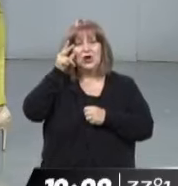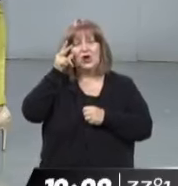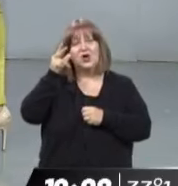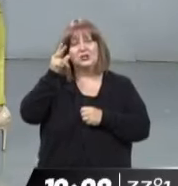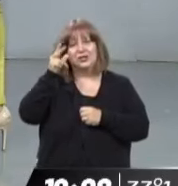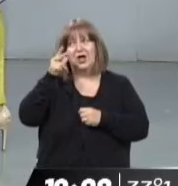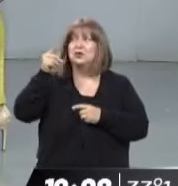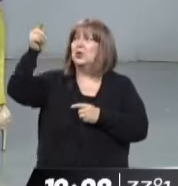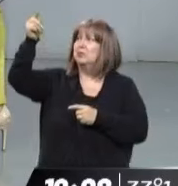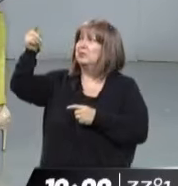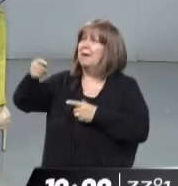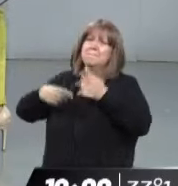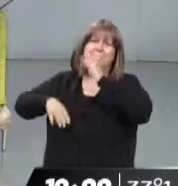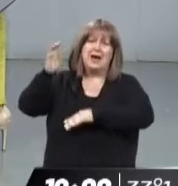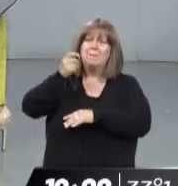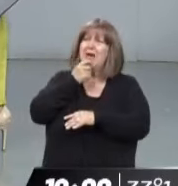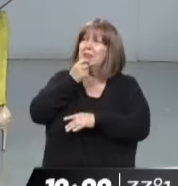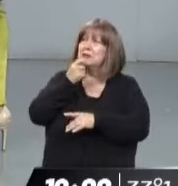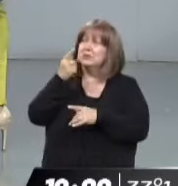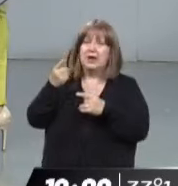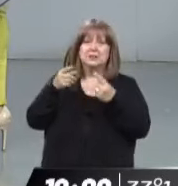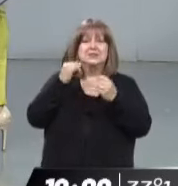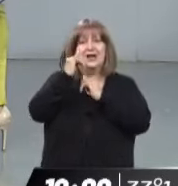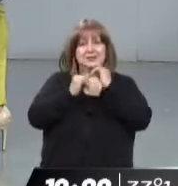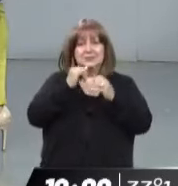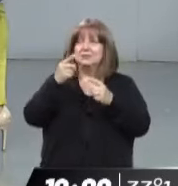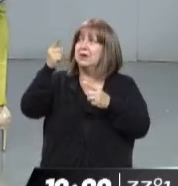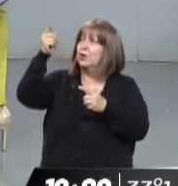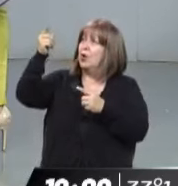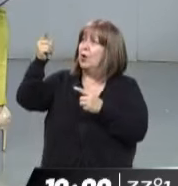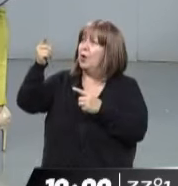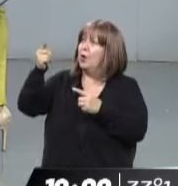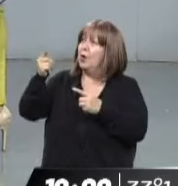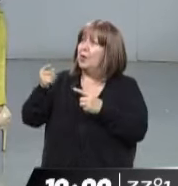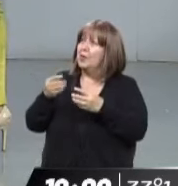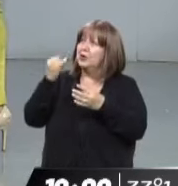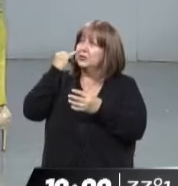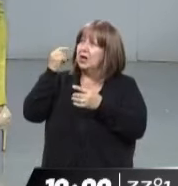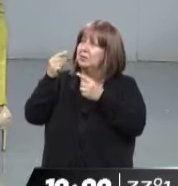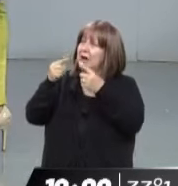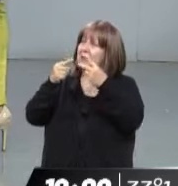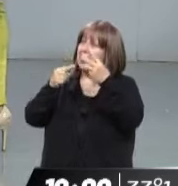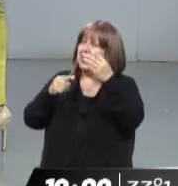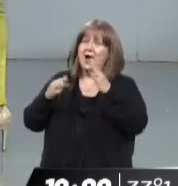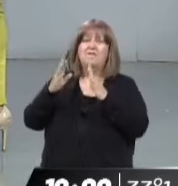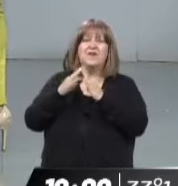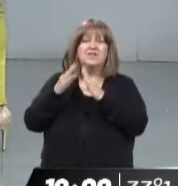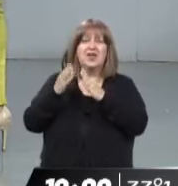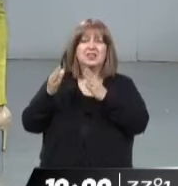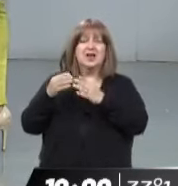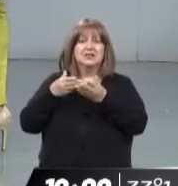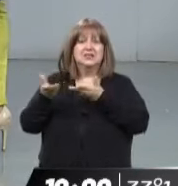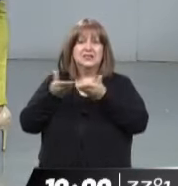que más se incrementaron. Aquí en Mendoza. Hay algunos que ya te hemos estado contando, pero fíjate cómo se van moviendo otros. Esta vez, vivienda y servicios